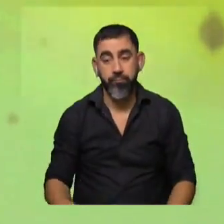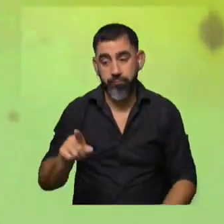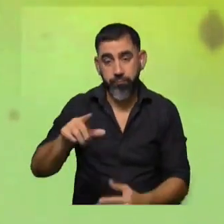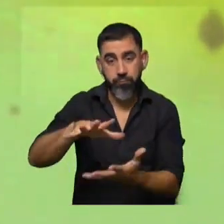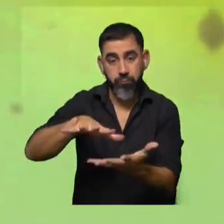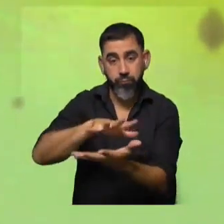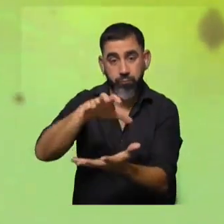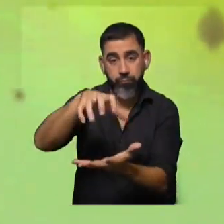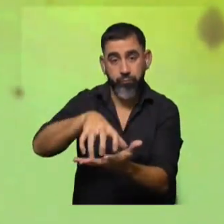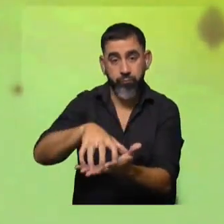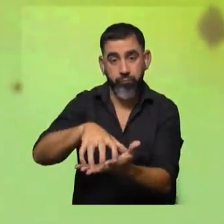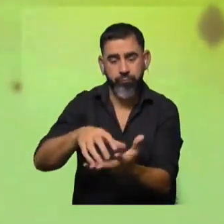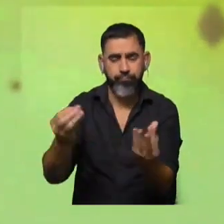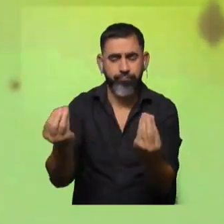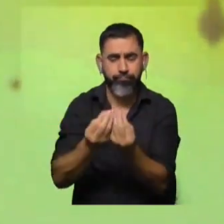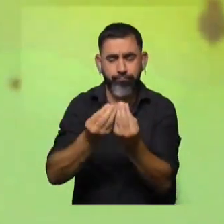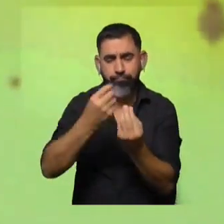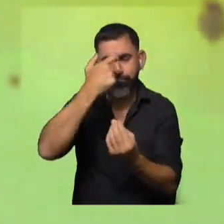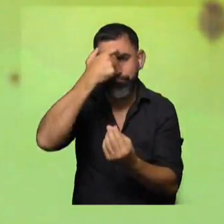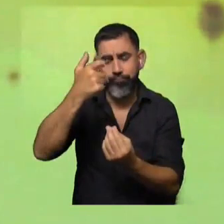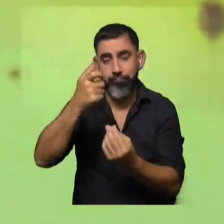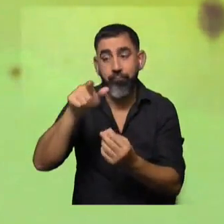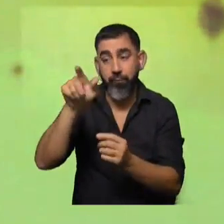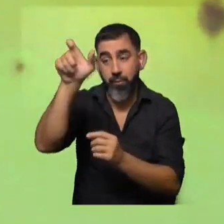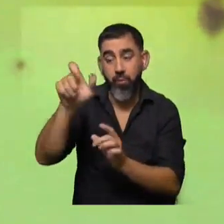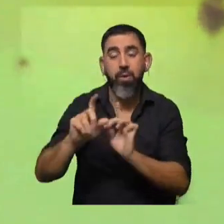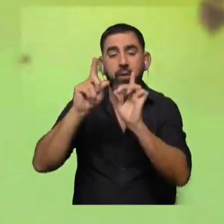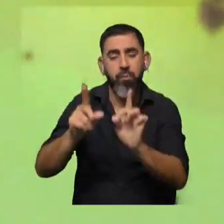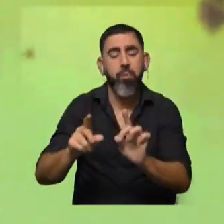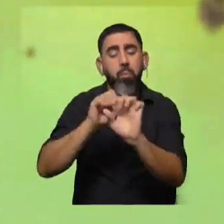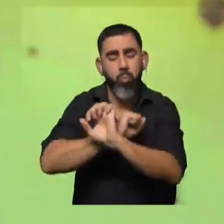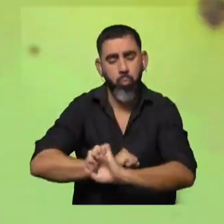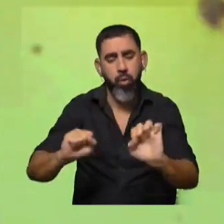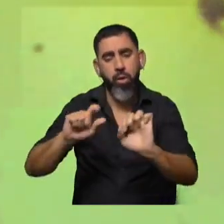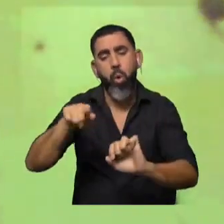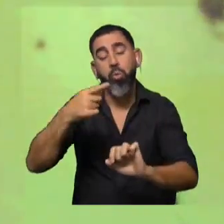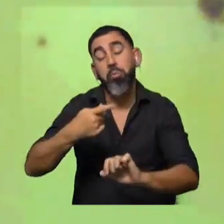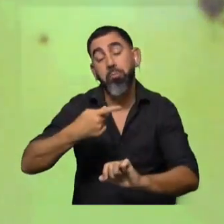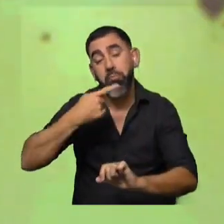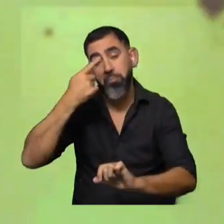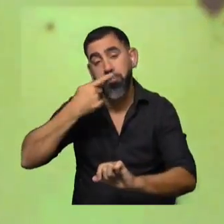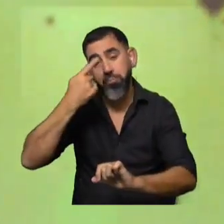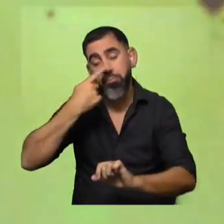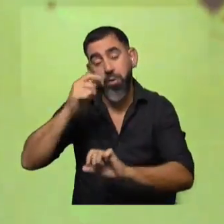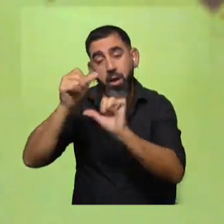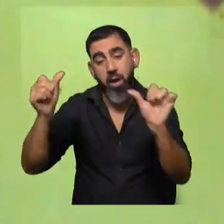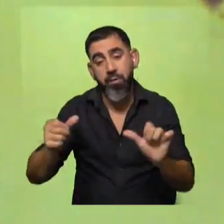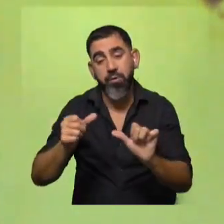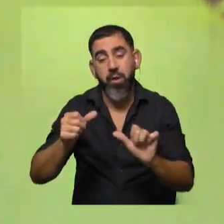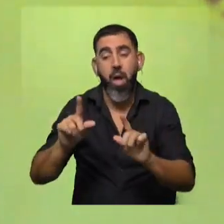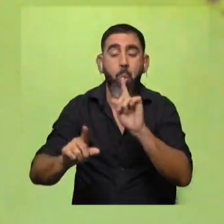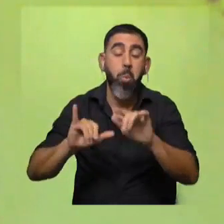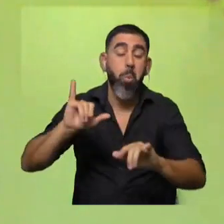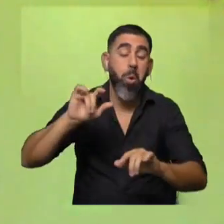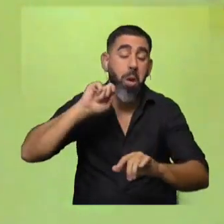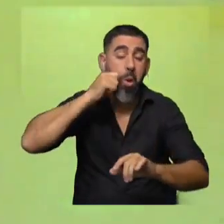está totalmente llena de ciencia, Ignacio también tiene tiempo para otros intereses. Algunos son hobbies,